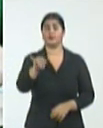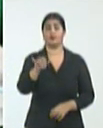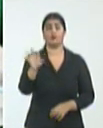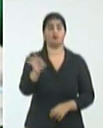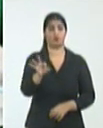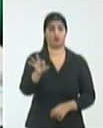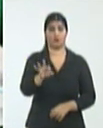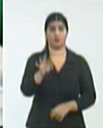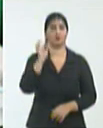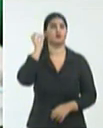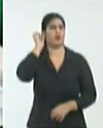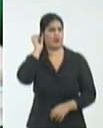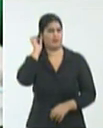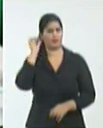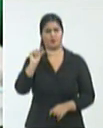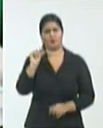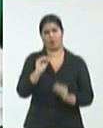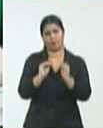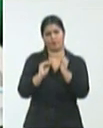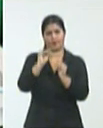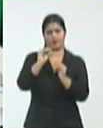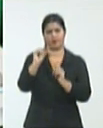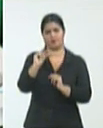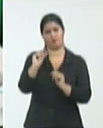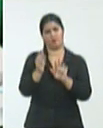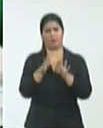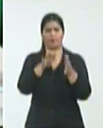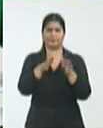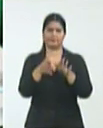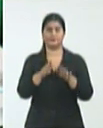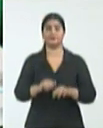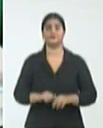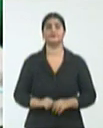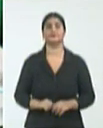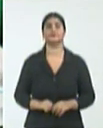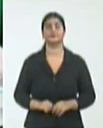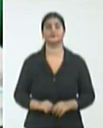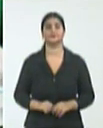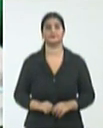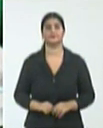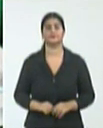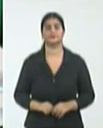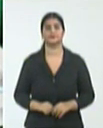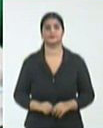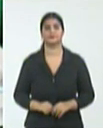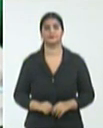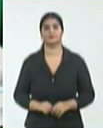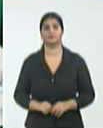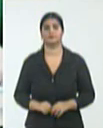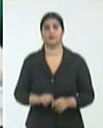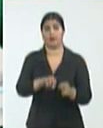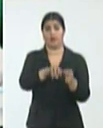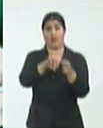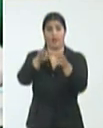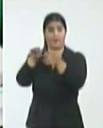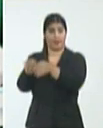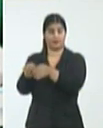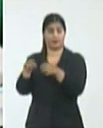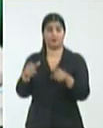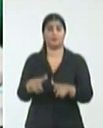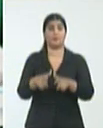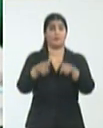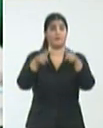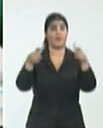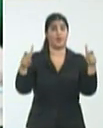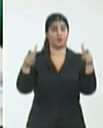sexo femenino. No es el mismo comportamiento como vimos de la mortalidad. En la incidencia es el sexo femenino, sin embargo